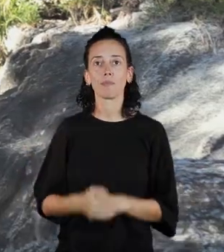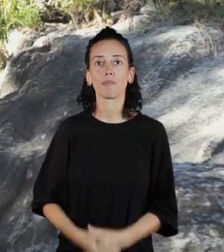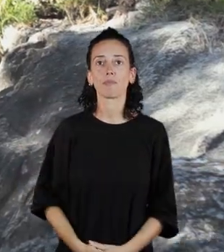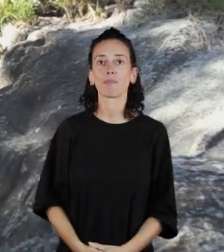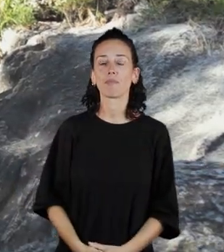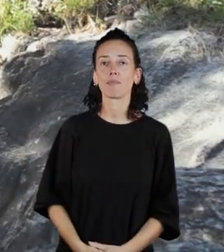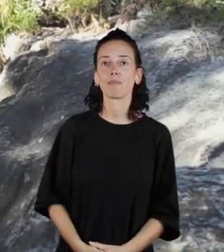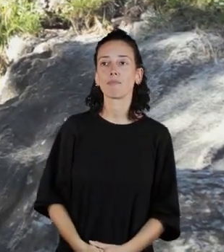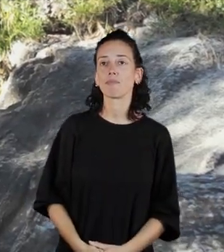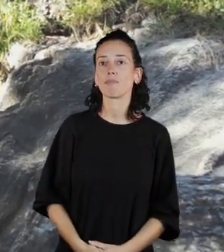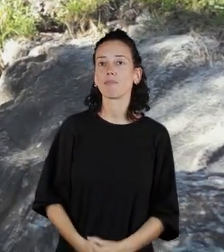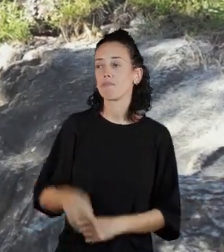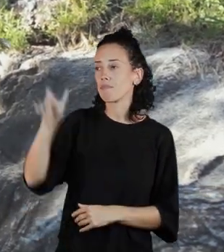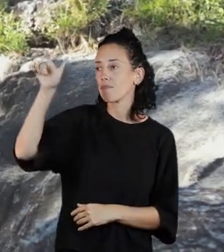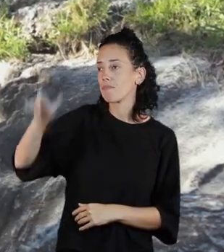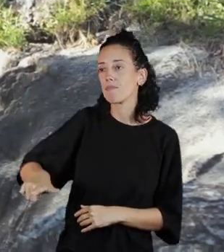Me enamoré